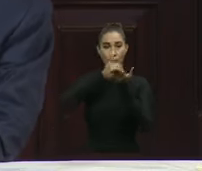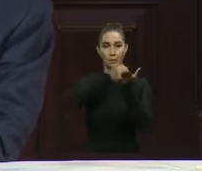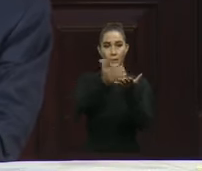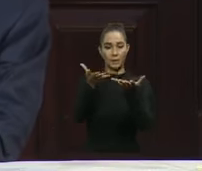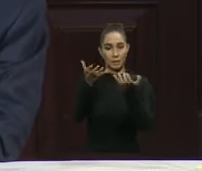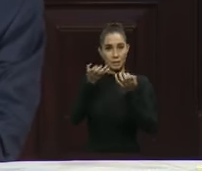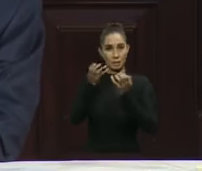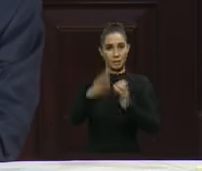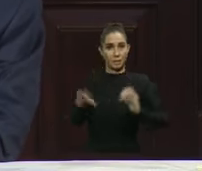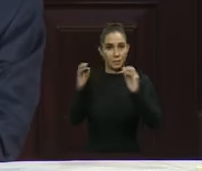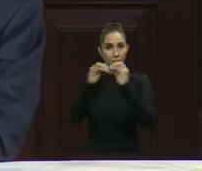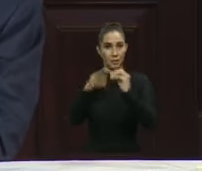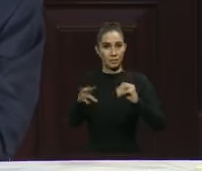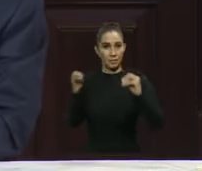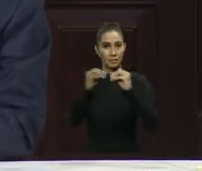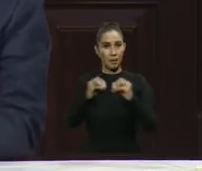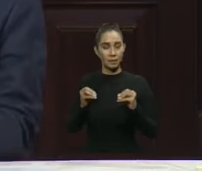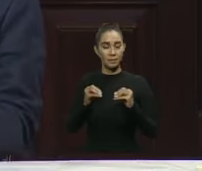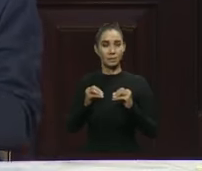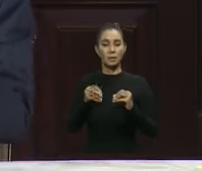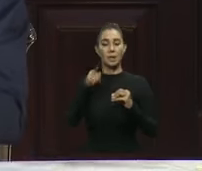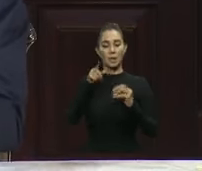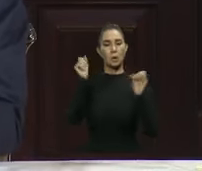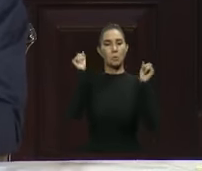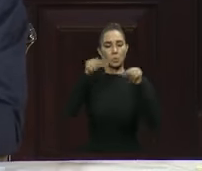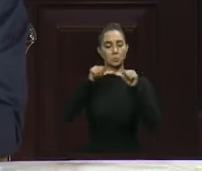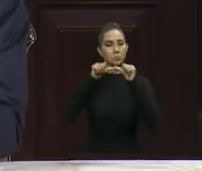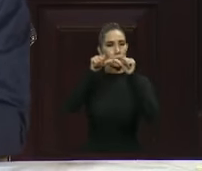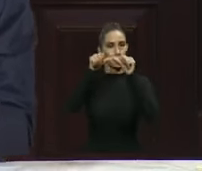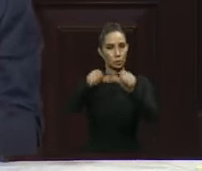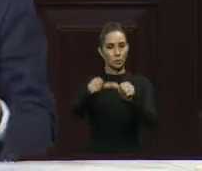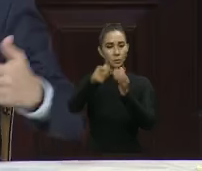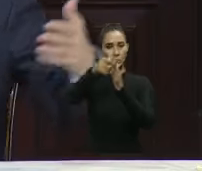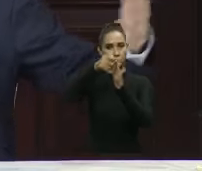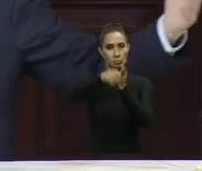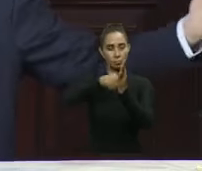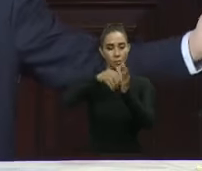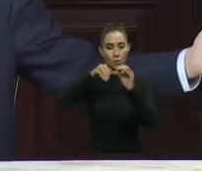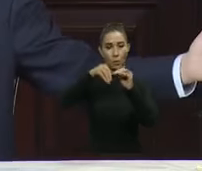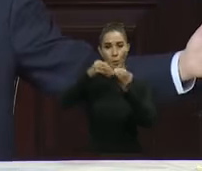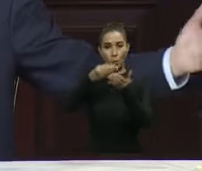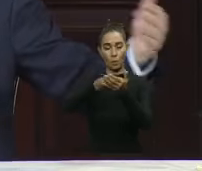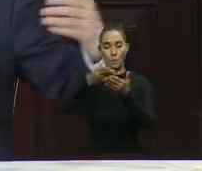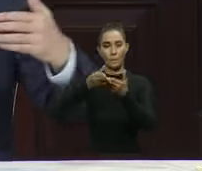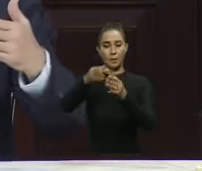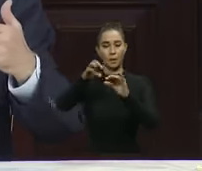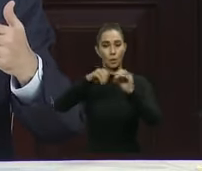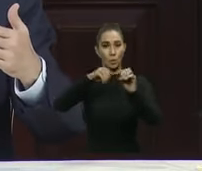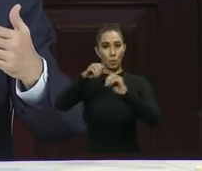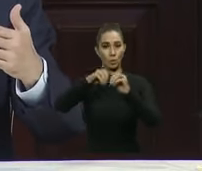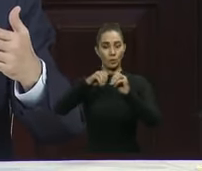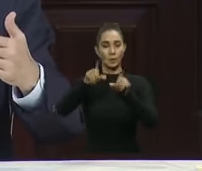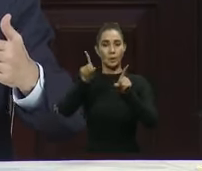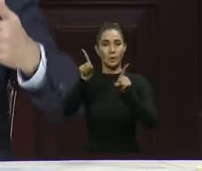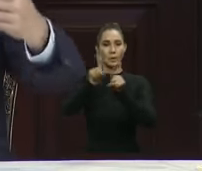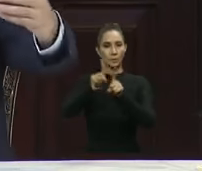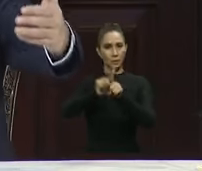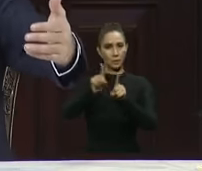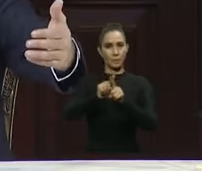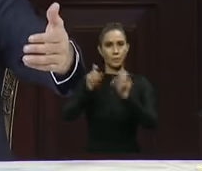más opciones. Ellos van a poder continuar yendo a los colmados, pero por un tiempo específico van a poder ir también